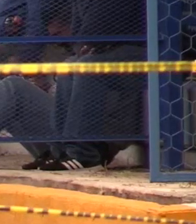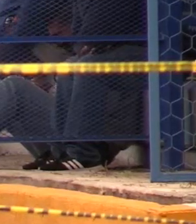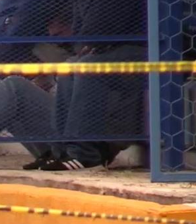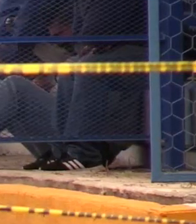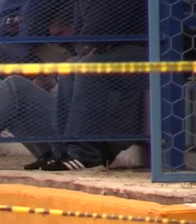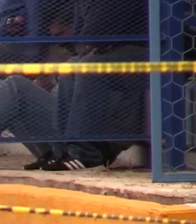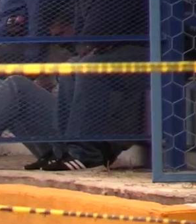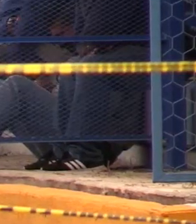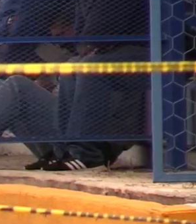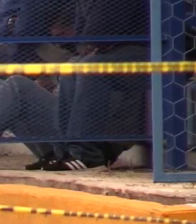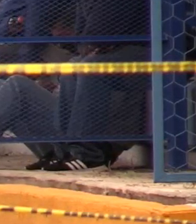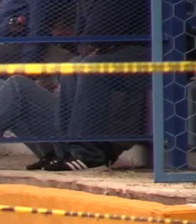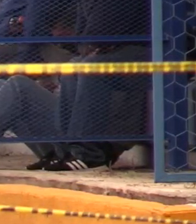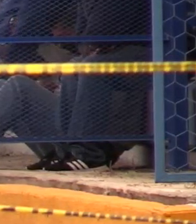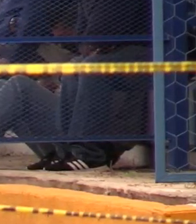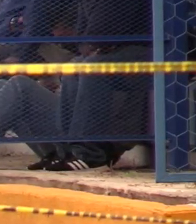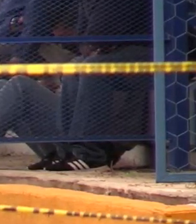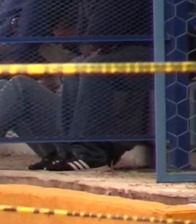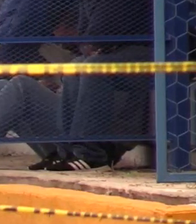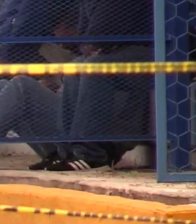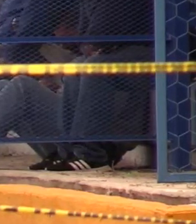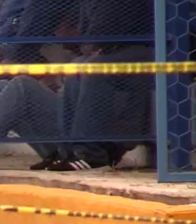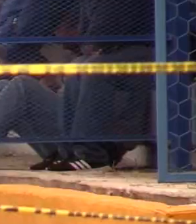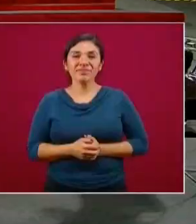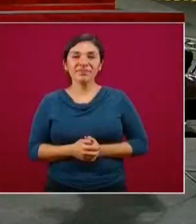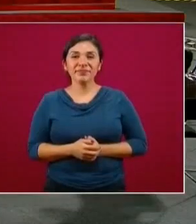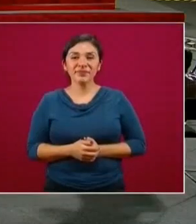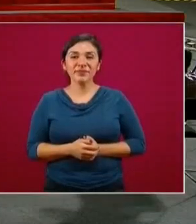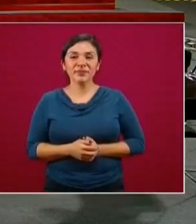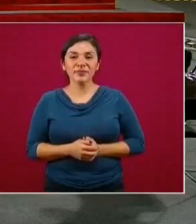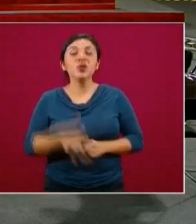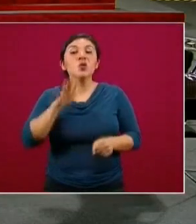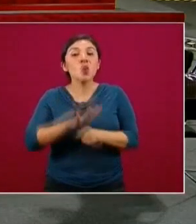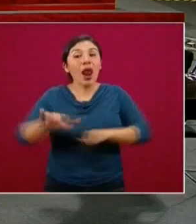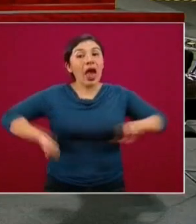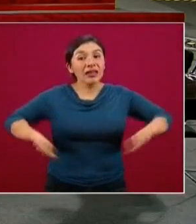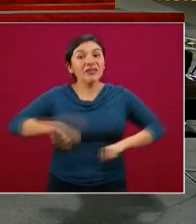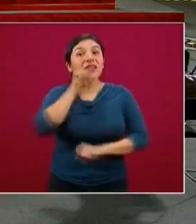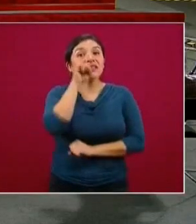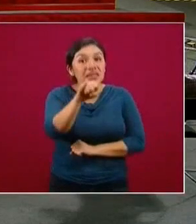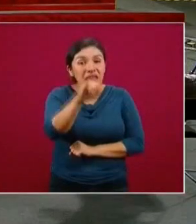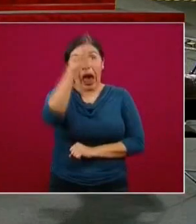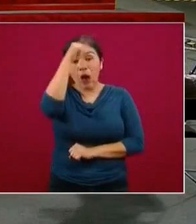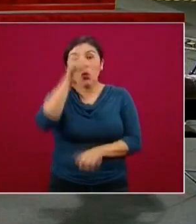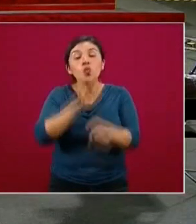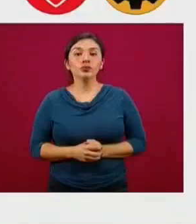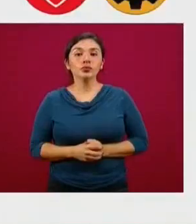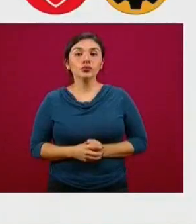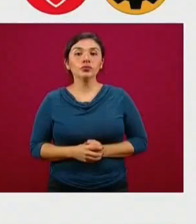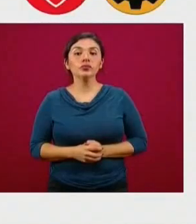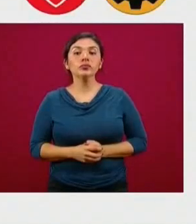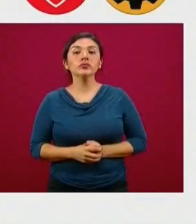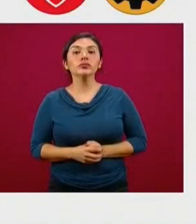realizar y las que siguen detenidas para evitar la propagación del colon ricardo cortez director general de promoción de la salud